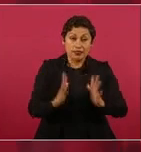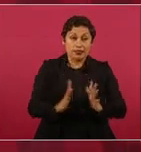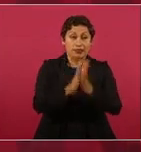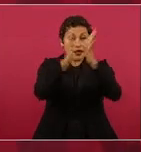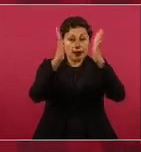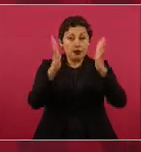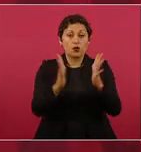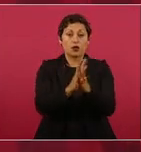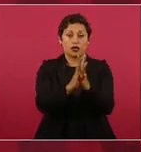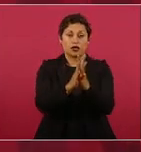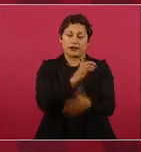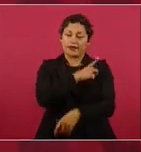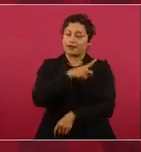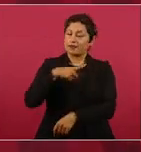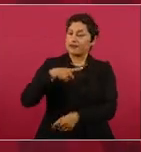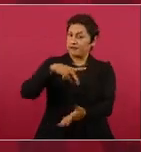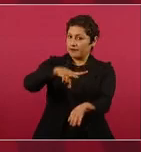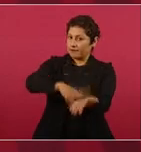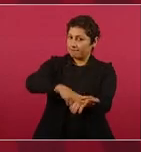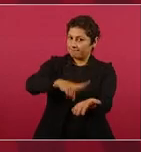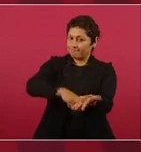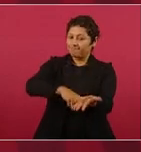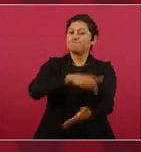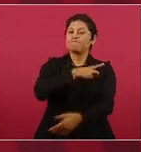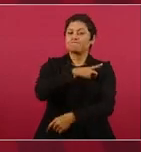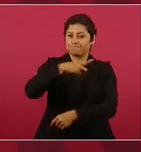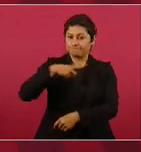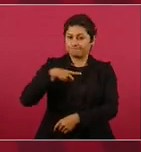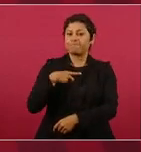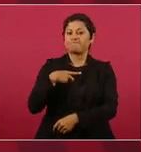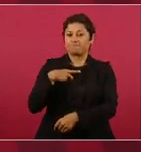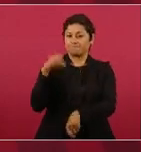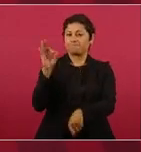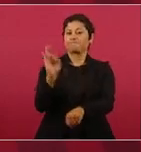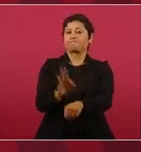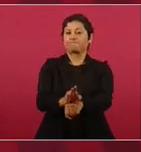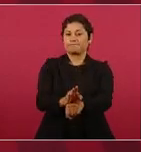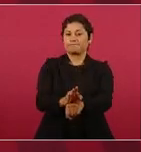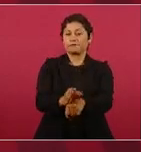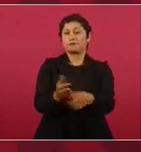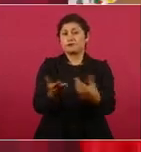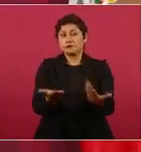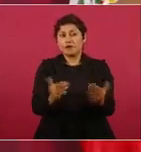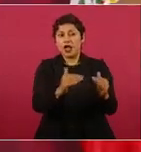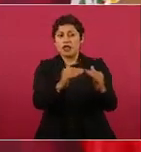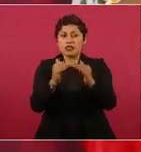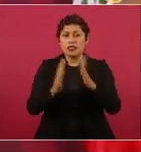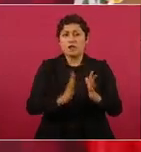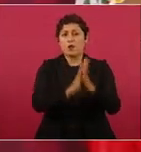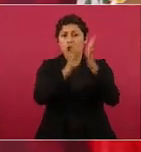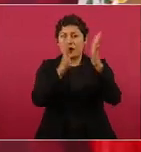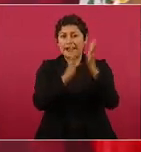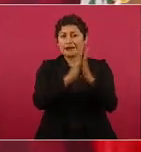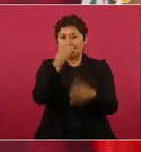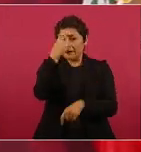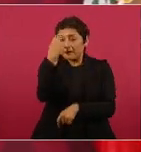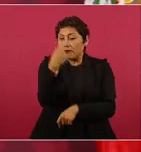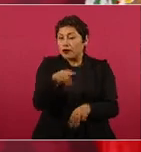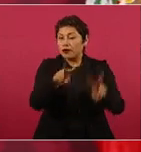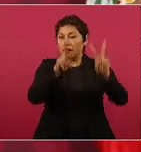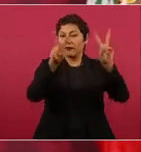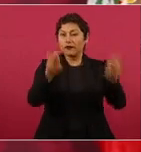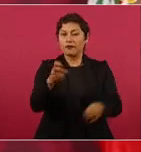no solo como sistema político, sino como forma de vida.